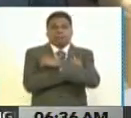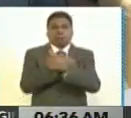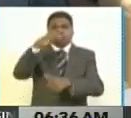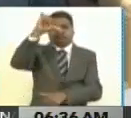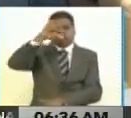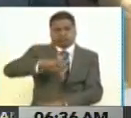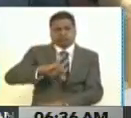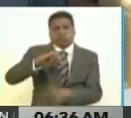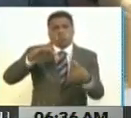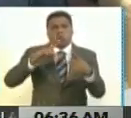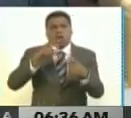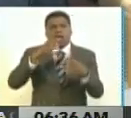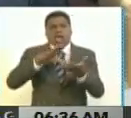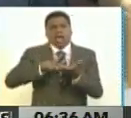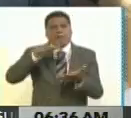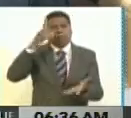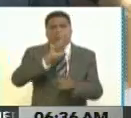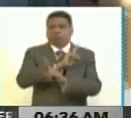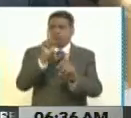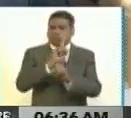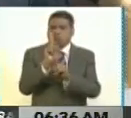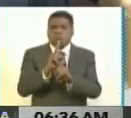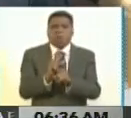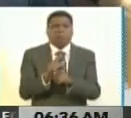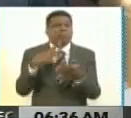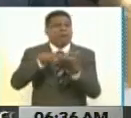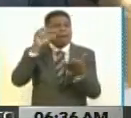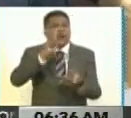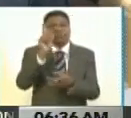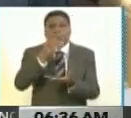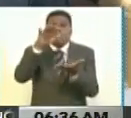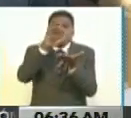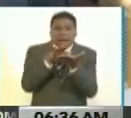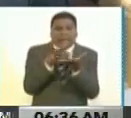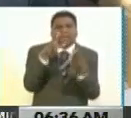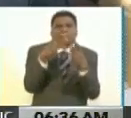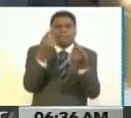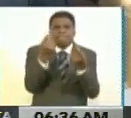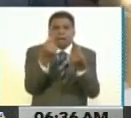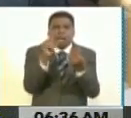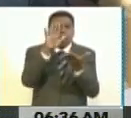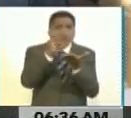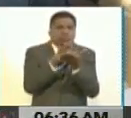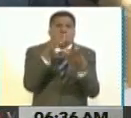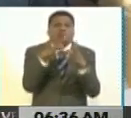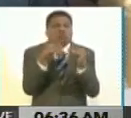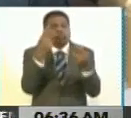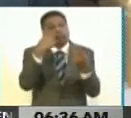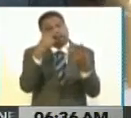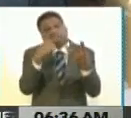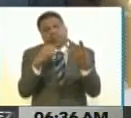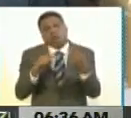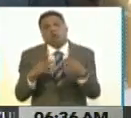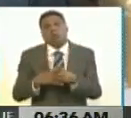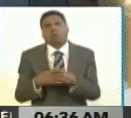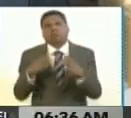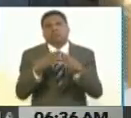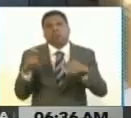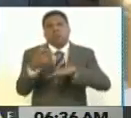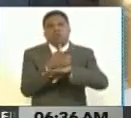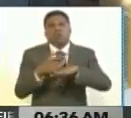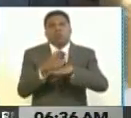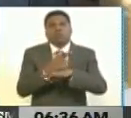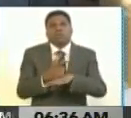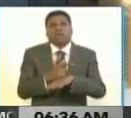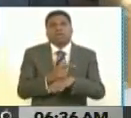es decir, los indicadores sociales de Sudamérica mejoraron con los gobiernos progresistas, y ahora que están de vuelta el gobierno de Macri,